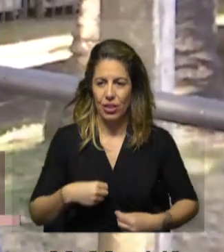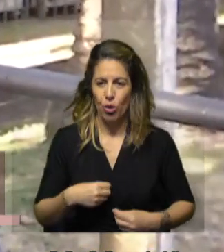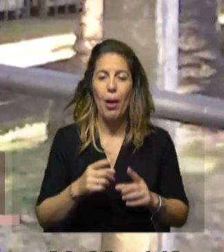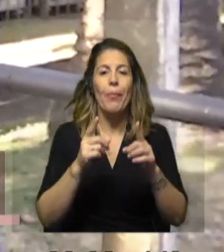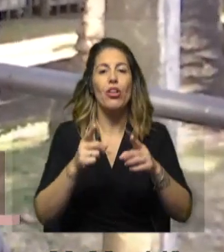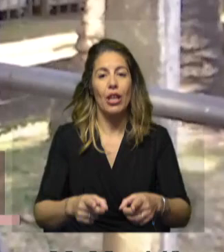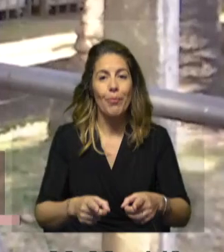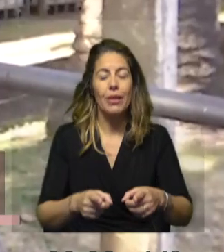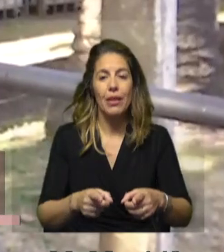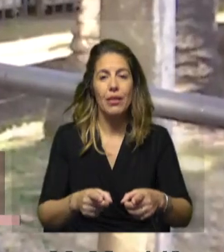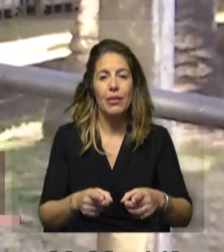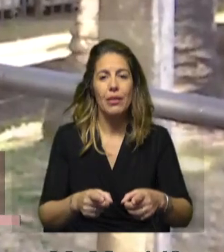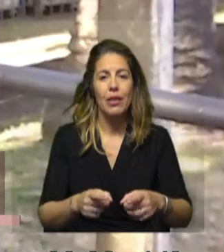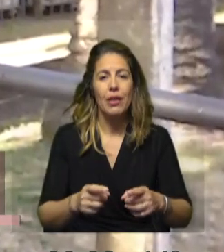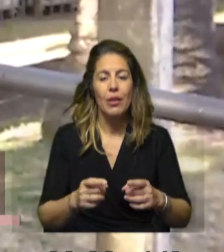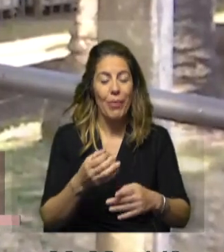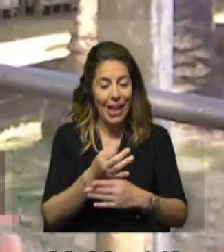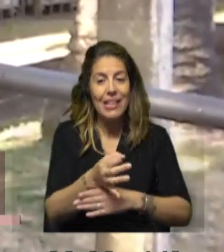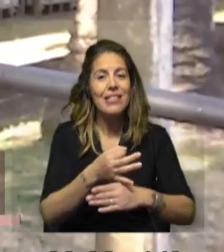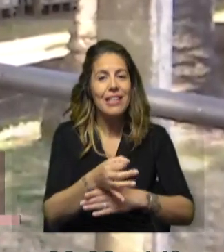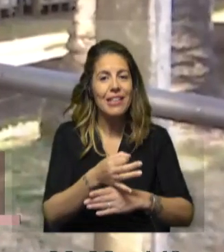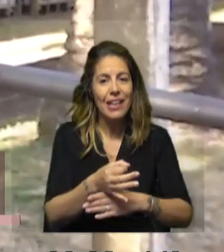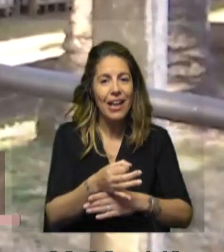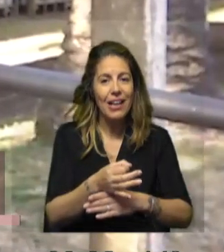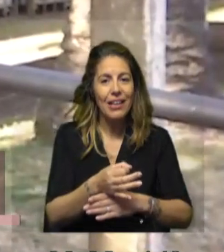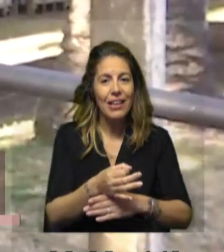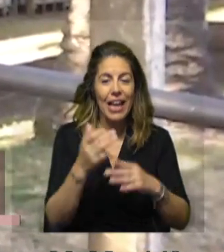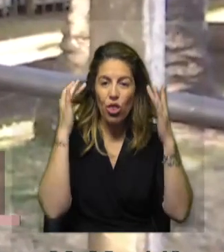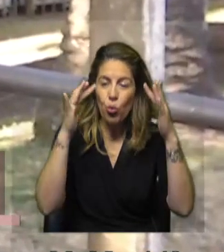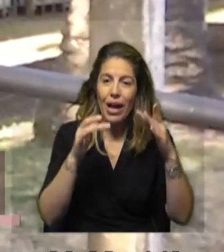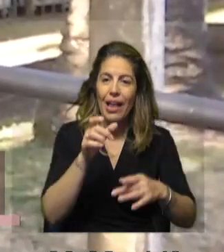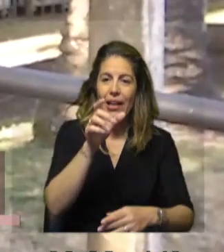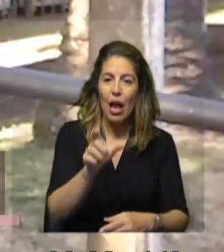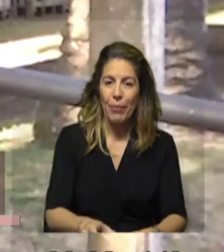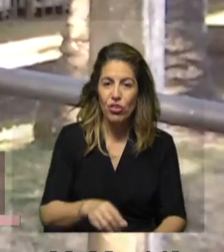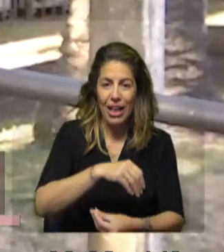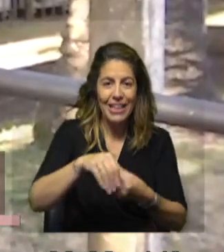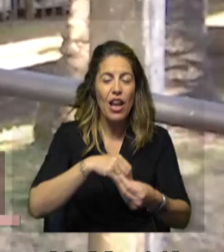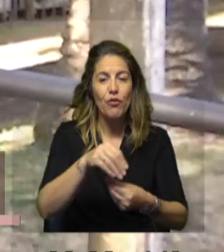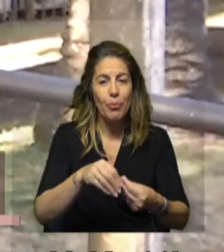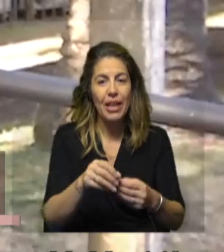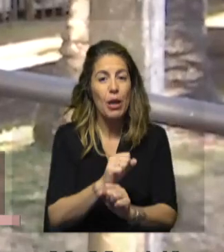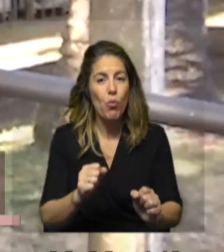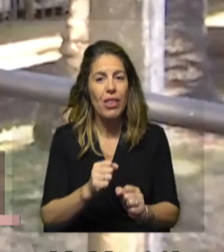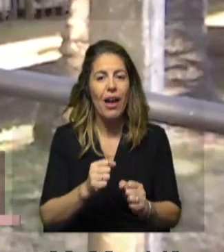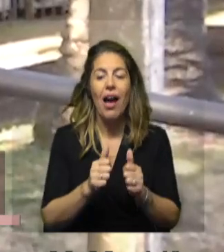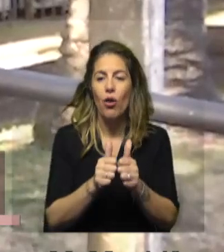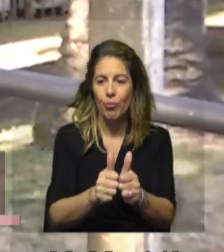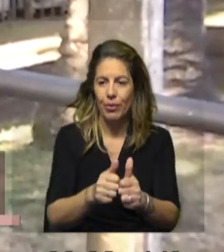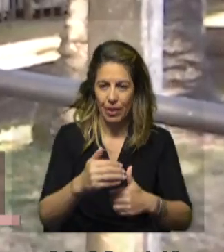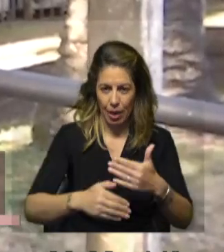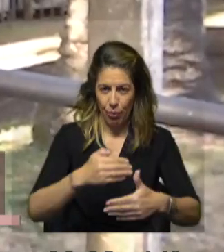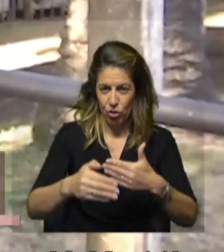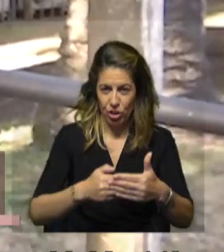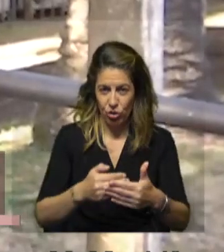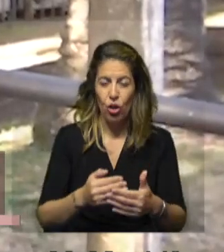también para educar y enseñar tanto al paciente como a la familia, que la familia pueda entender y acompañar este proceso. Todos los procesos